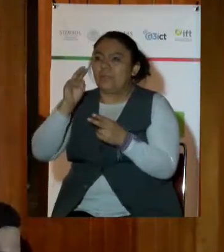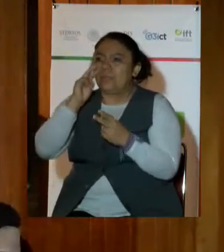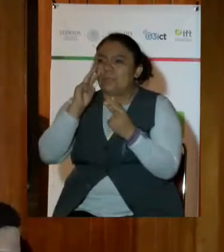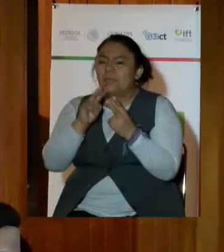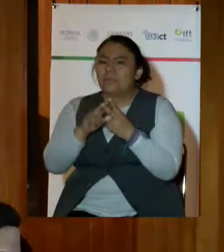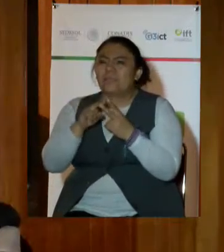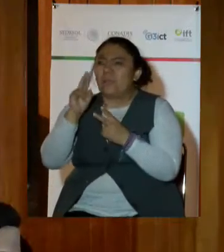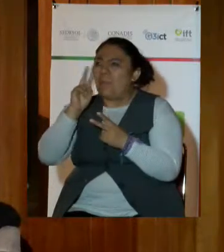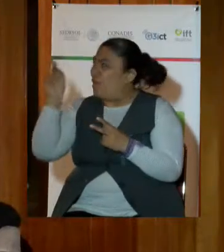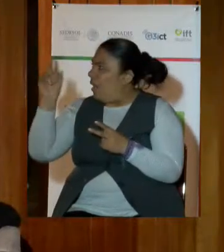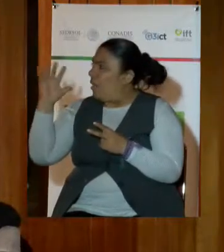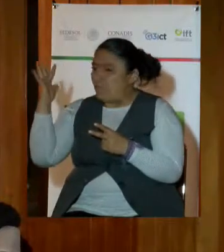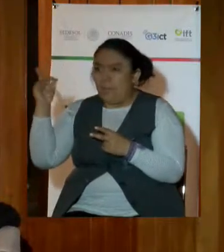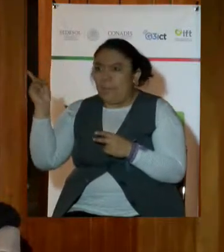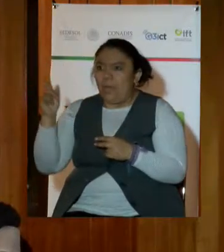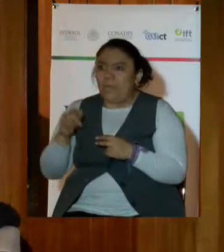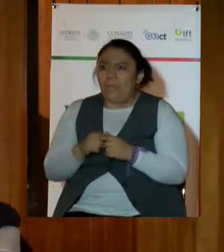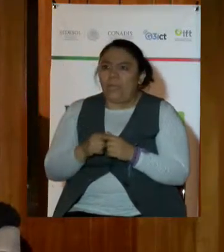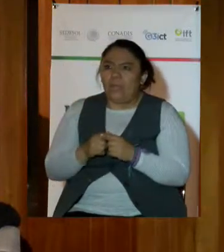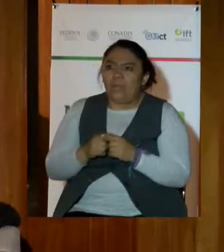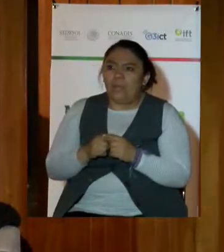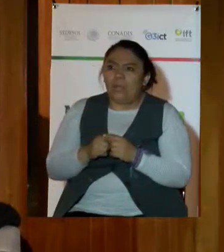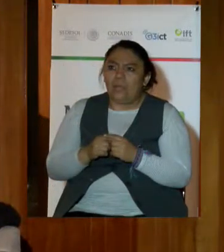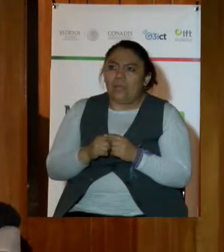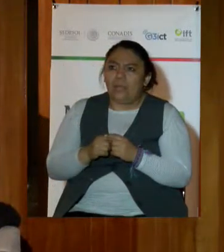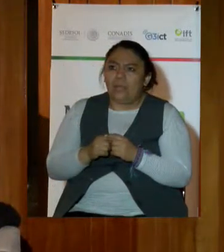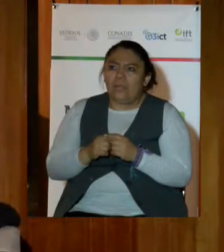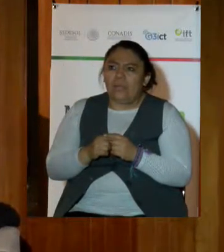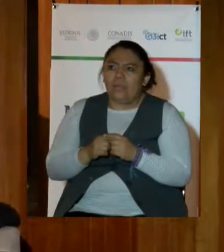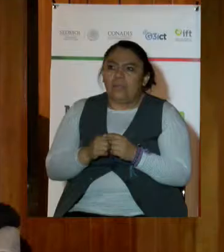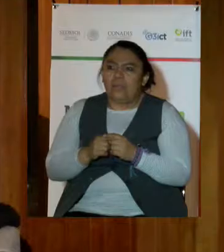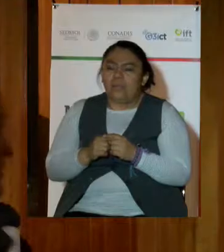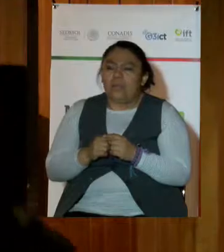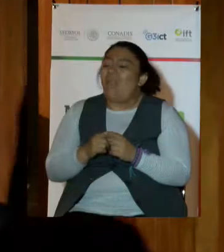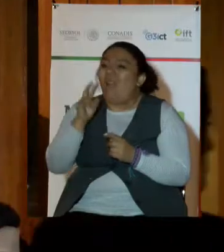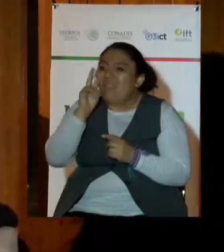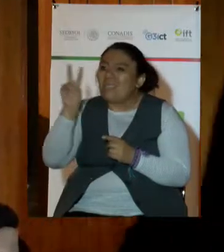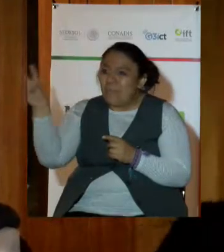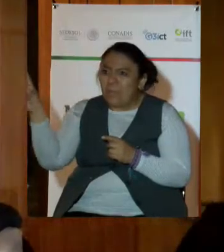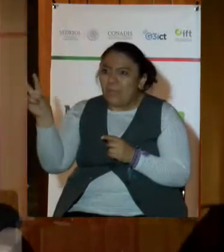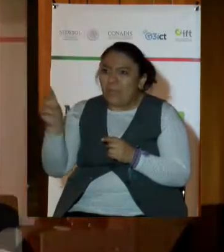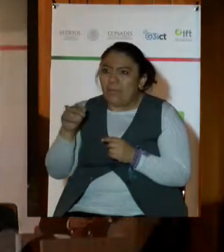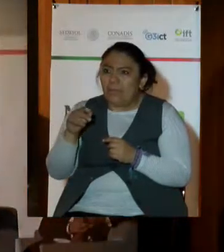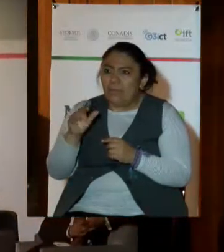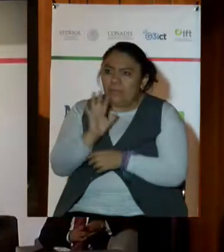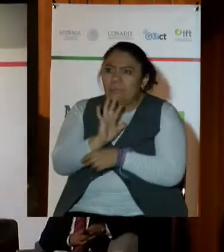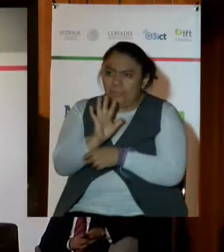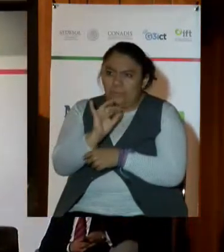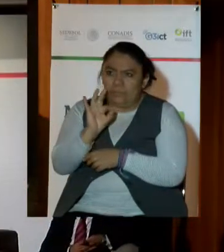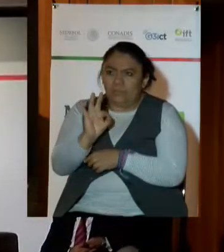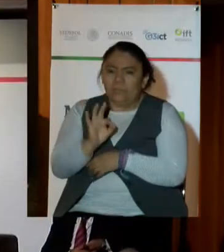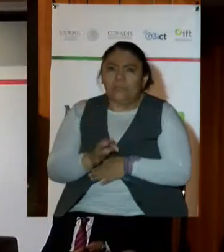personas con discapacidad. Y bienvenida a la propuesta, por supuesto que lo hacemos. Perdón por haberme